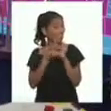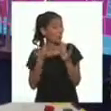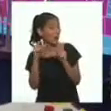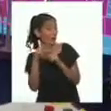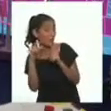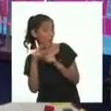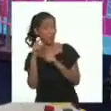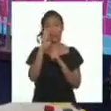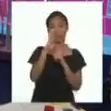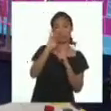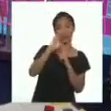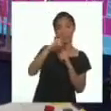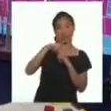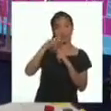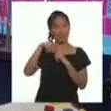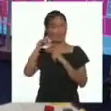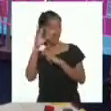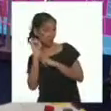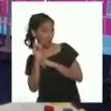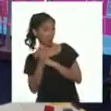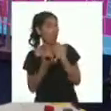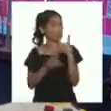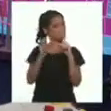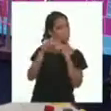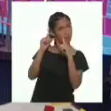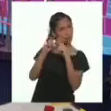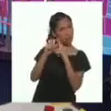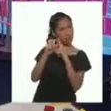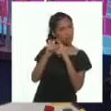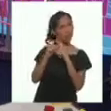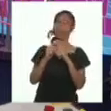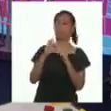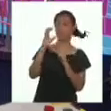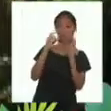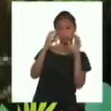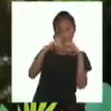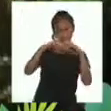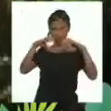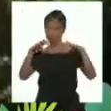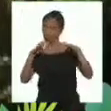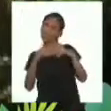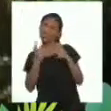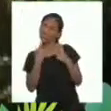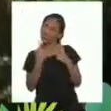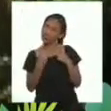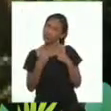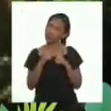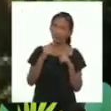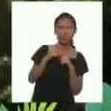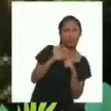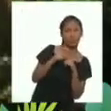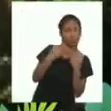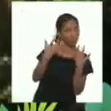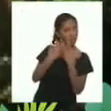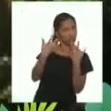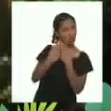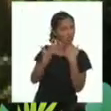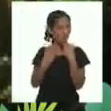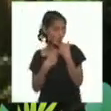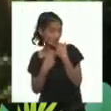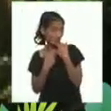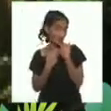Comencemos por la palabra bicentenario, que es una palabra compuesta. Sospecho que se refiere